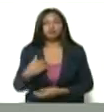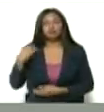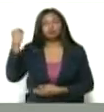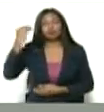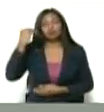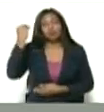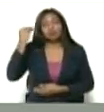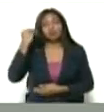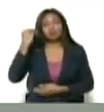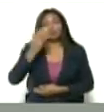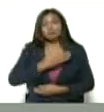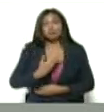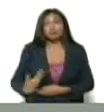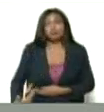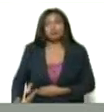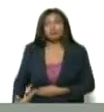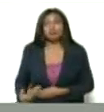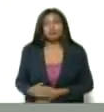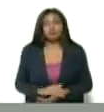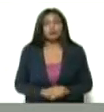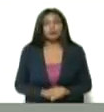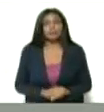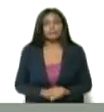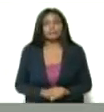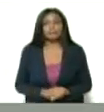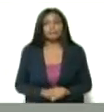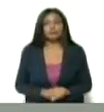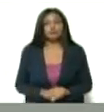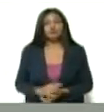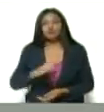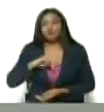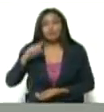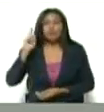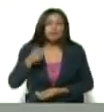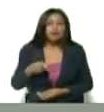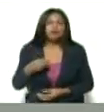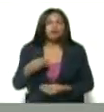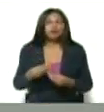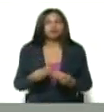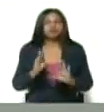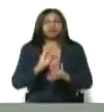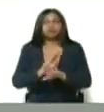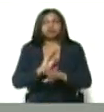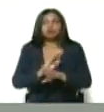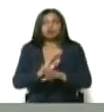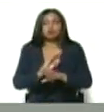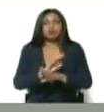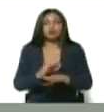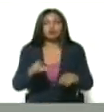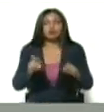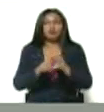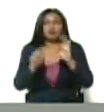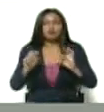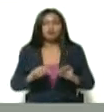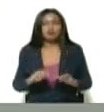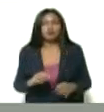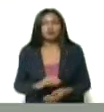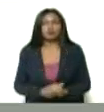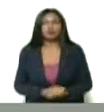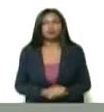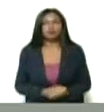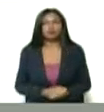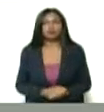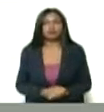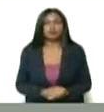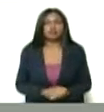presidente, que es muy pertinente y que hay que ser lo más cauteloso posible en el manejo de